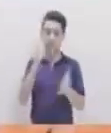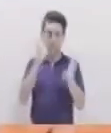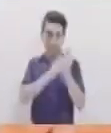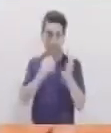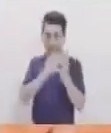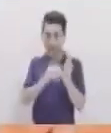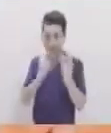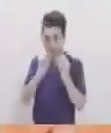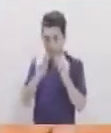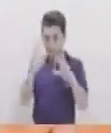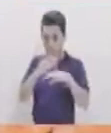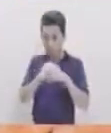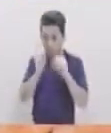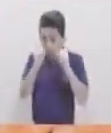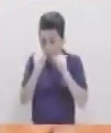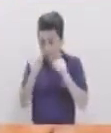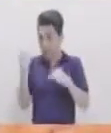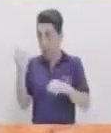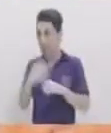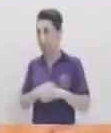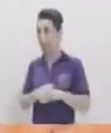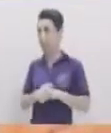de un tono más claro,